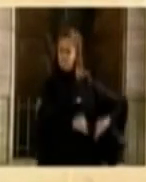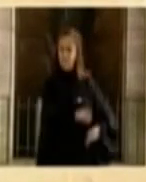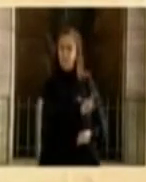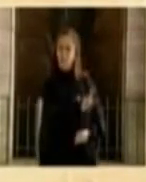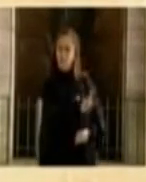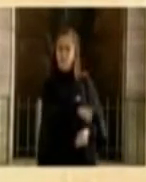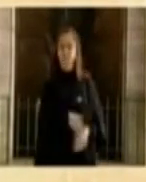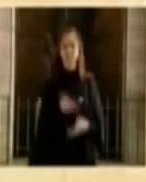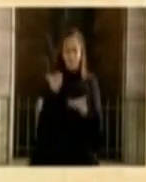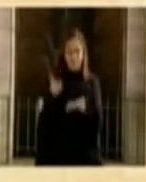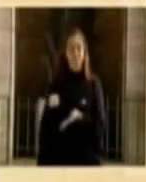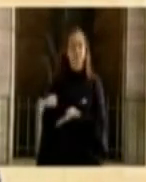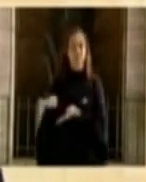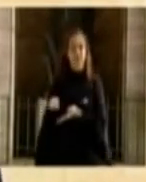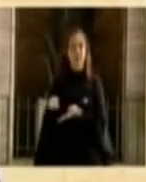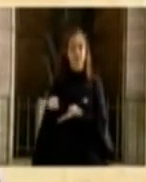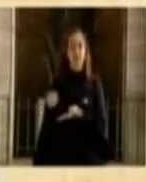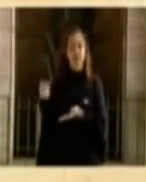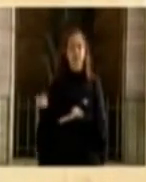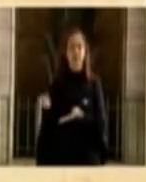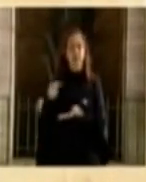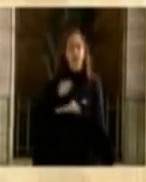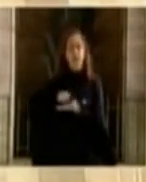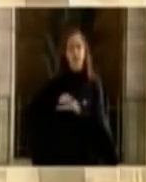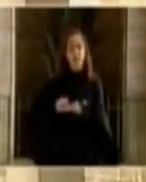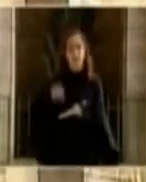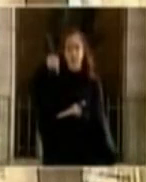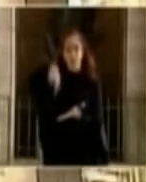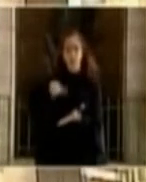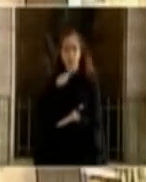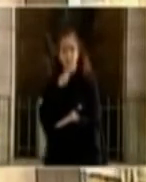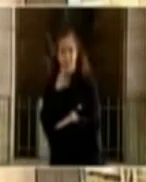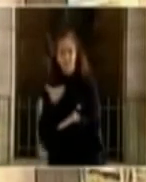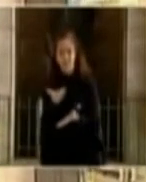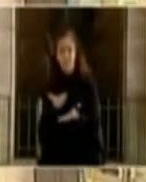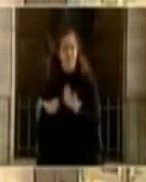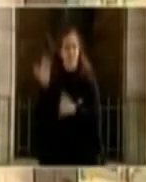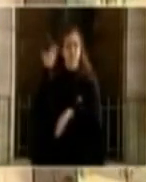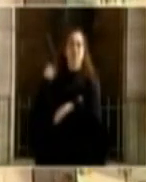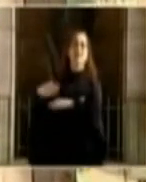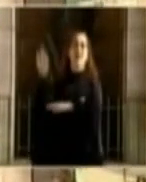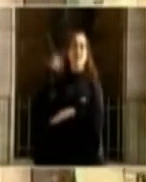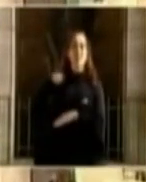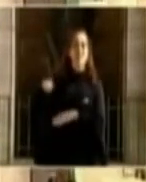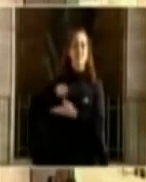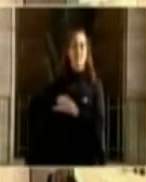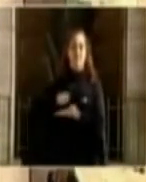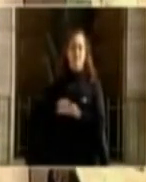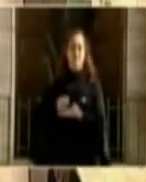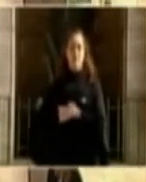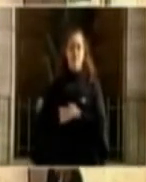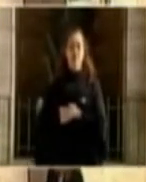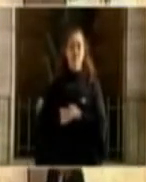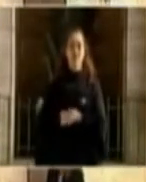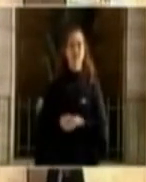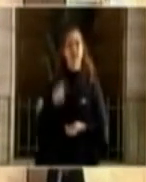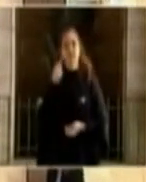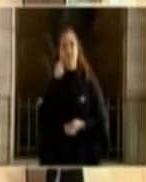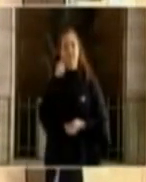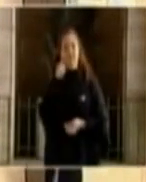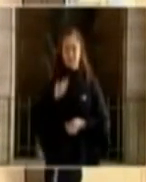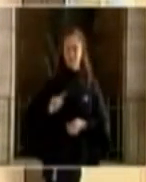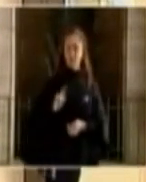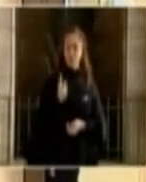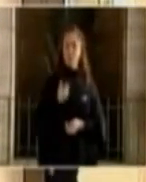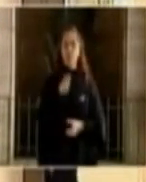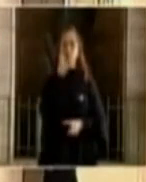condescendencia. Parece escrita hoy para hoy. Me enorgullece que los rosarinos y santafesinos,